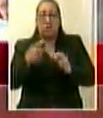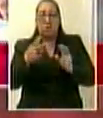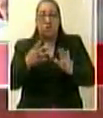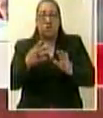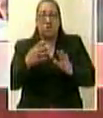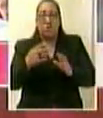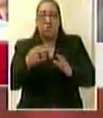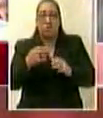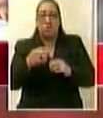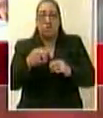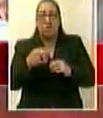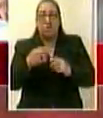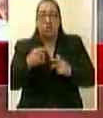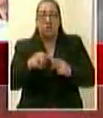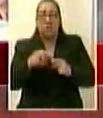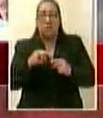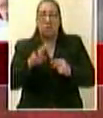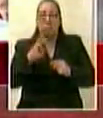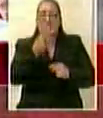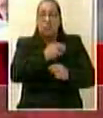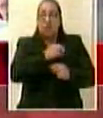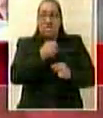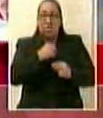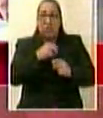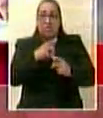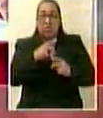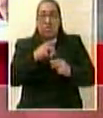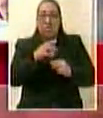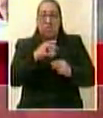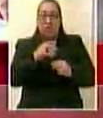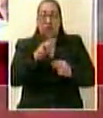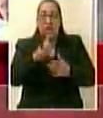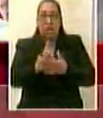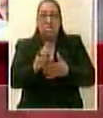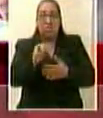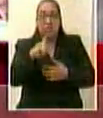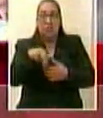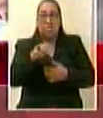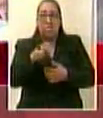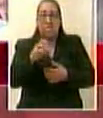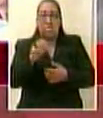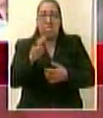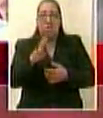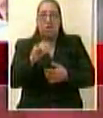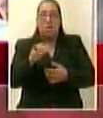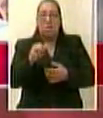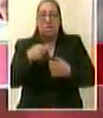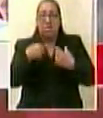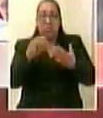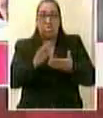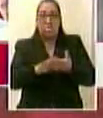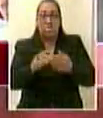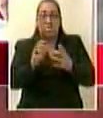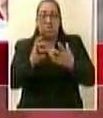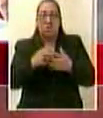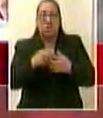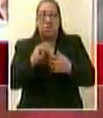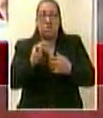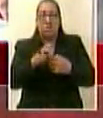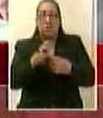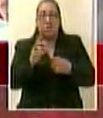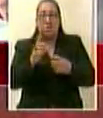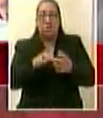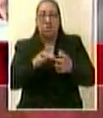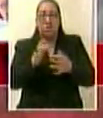1 de junio de 1619, cuando el virrey de Lima, don Francisco de Borja y Aragón, autorizó a la Compañía de